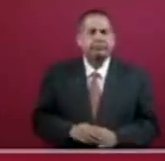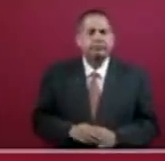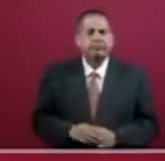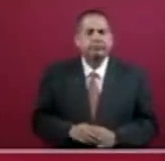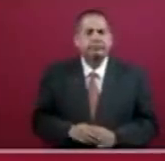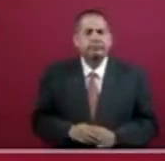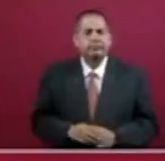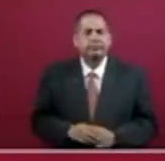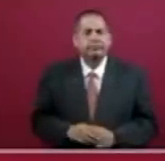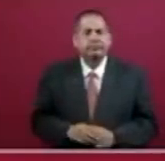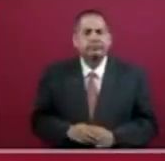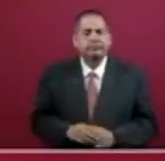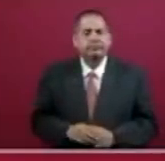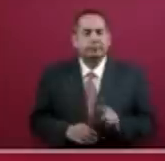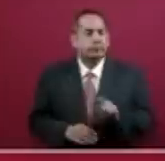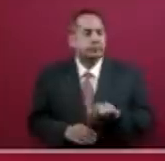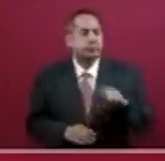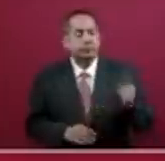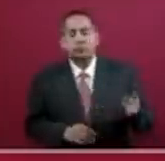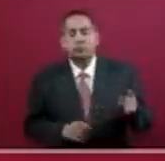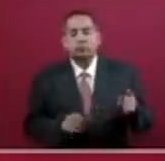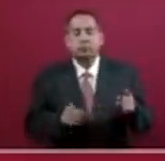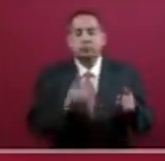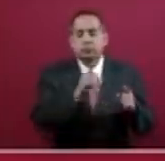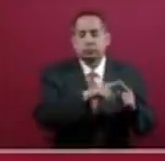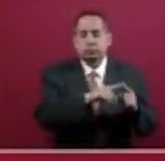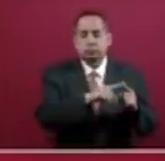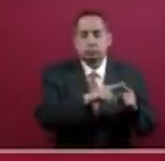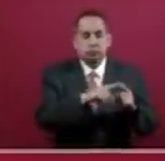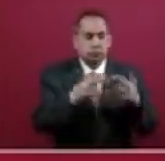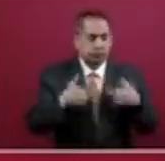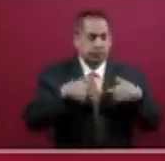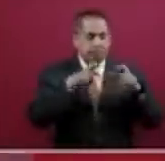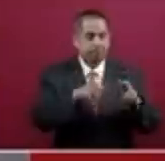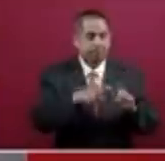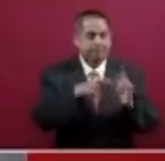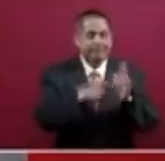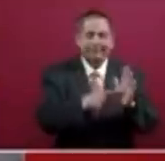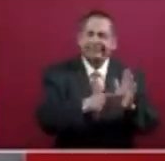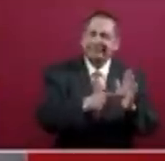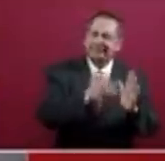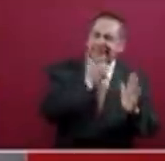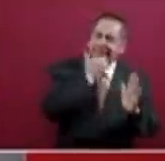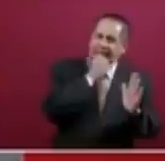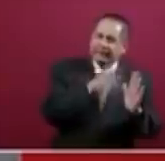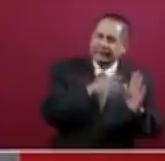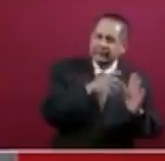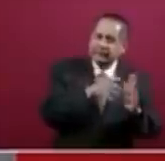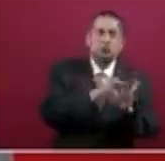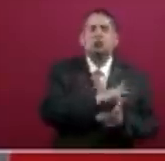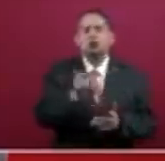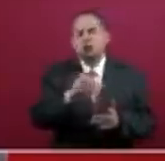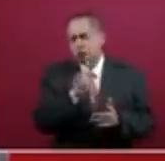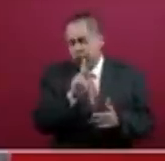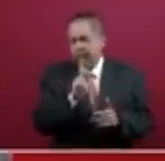que sus que en sus representantes, no en general, pero se da las cosas, que son